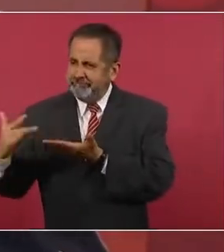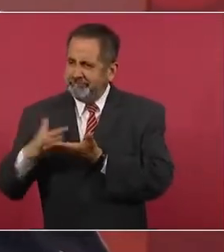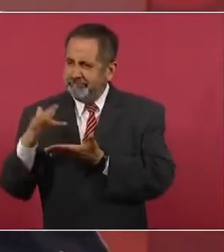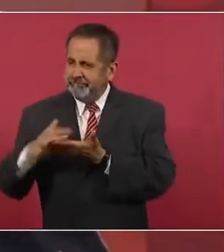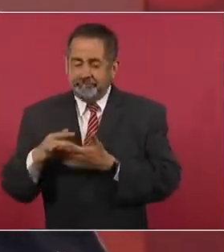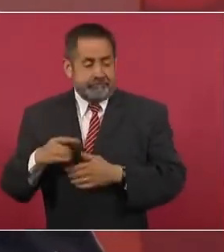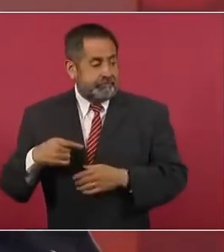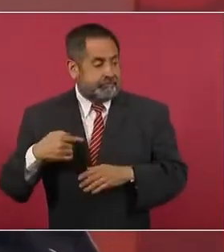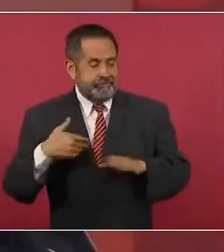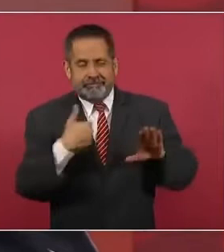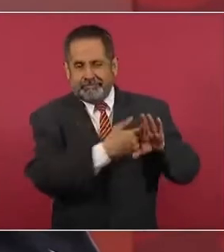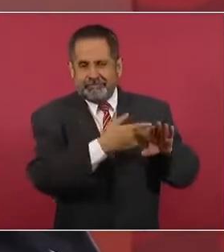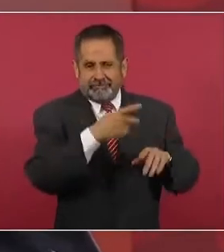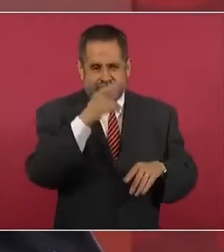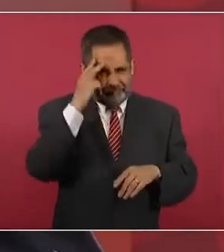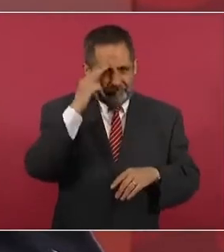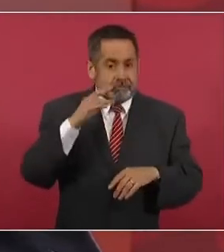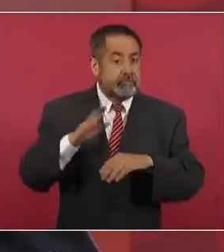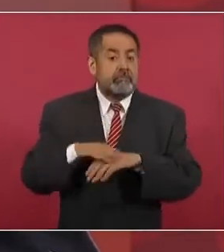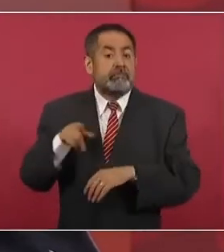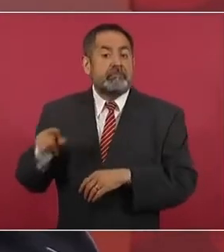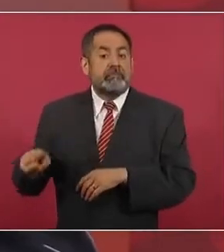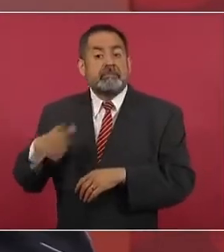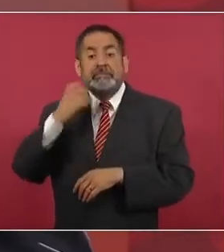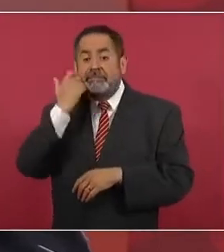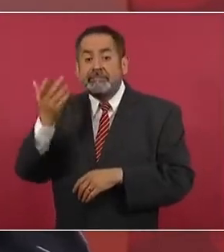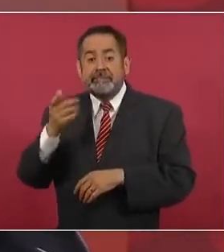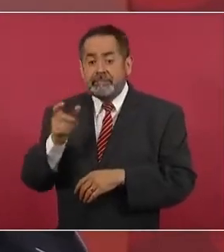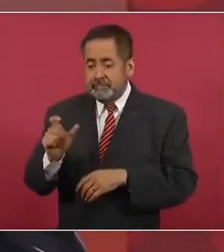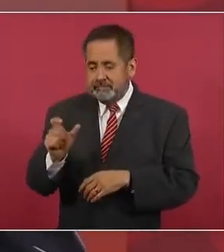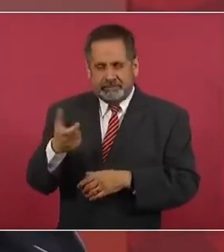Manuel González quiso cambiar la moneda